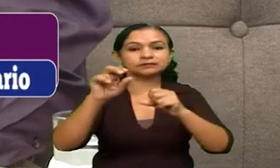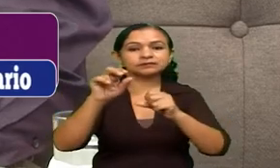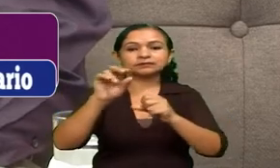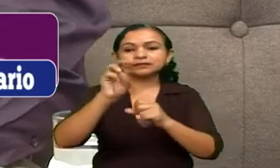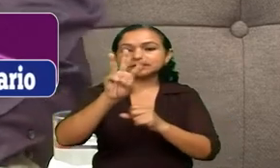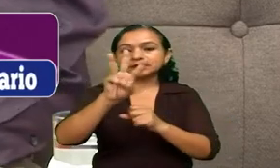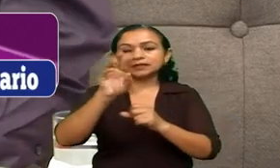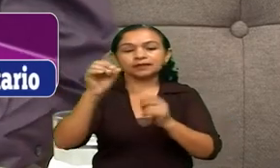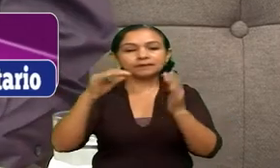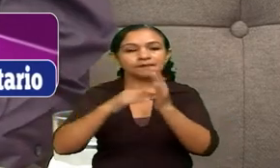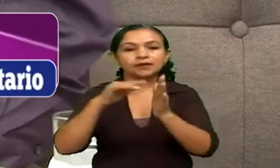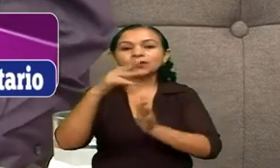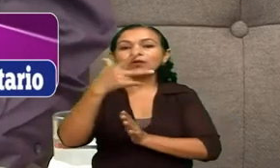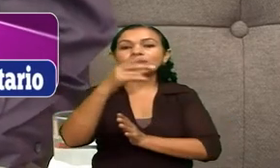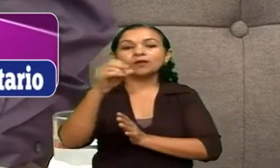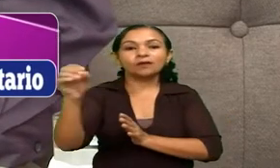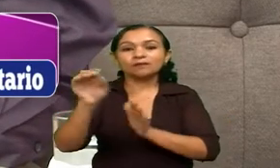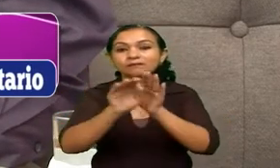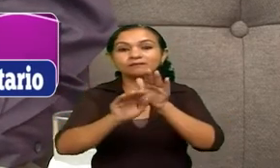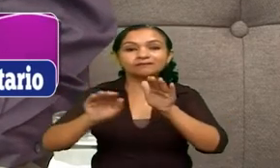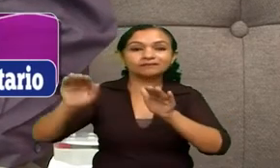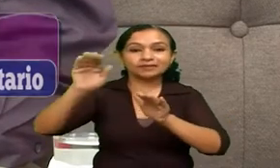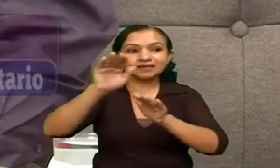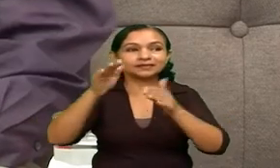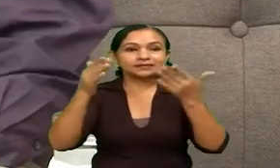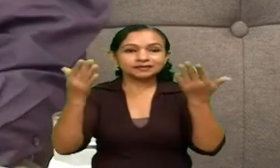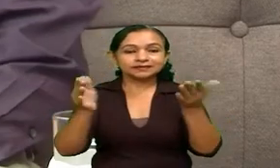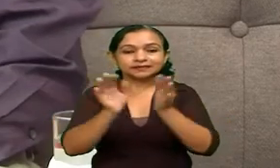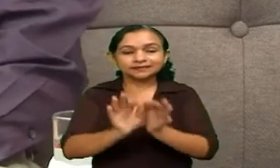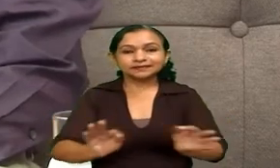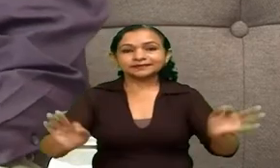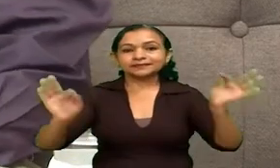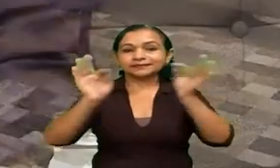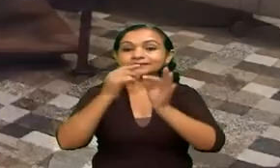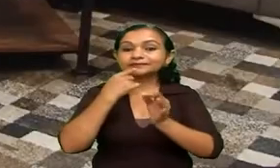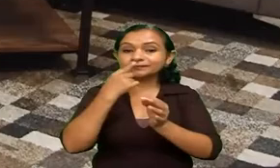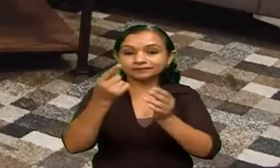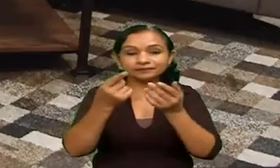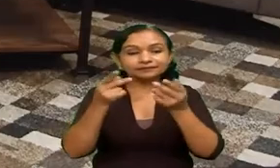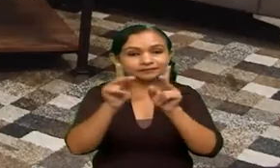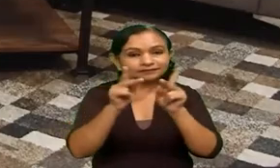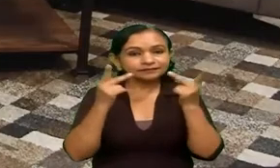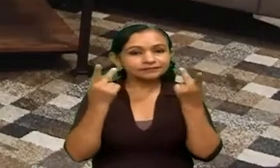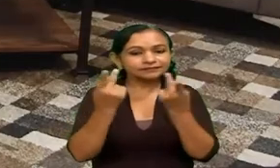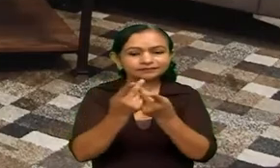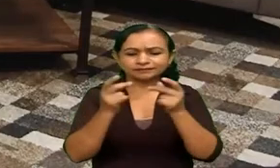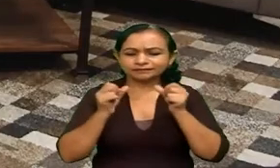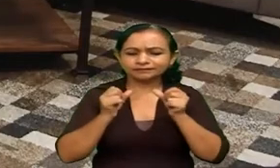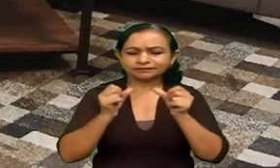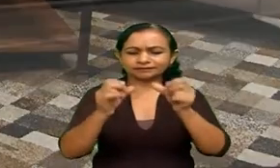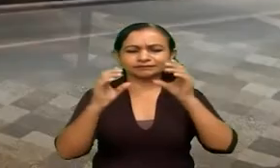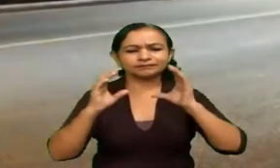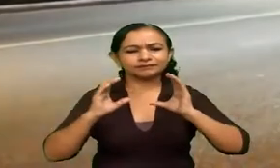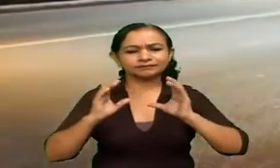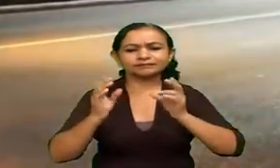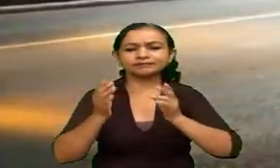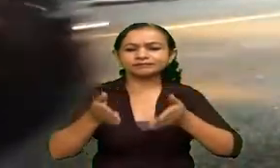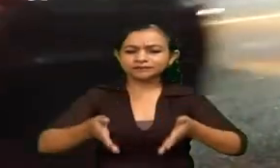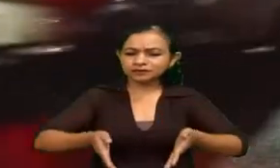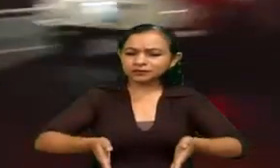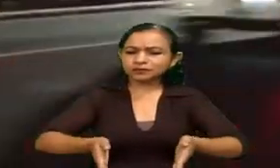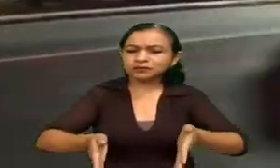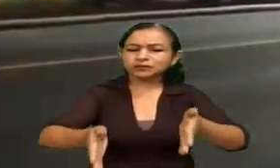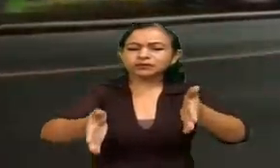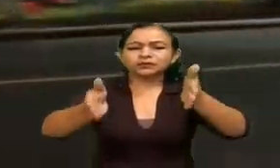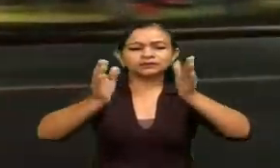como 30.800. Okay. Y, pero lo importante es decirle a nuestro pueblo, seguimos llevando e instalando luminarias. Esas, o